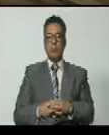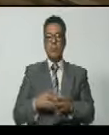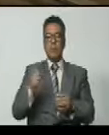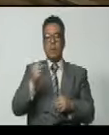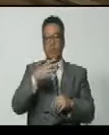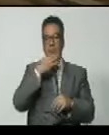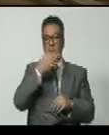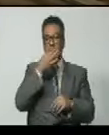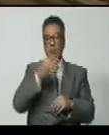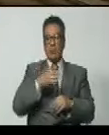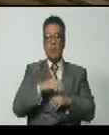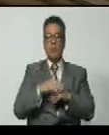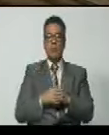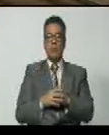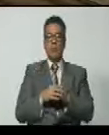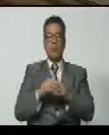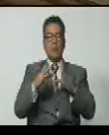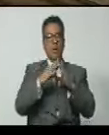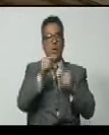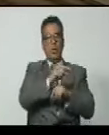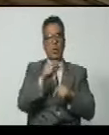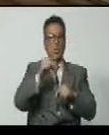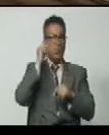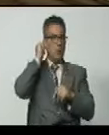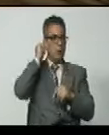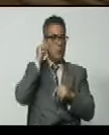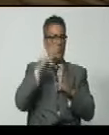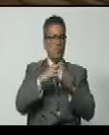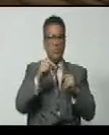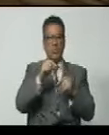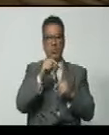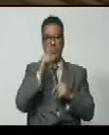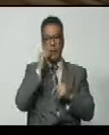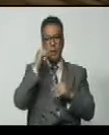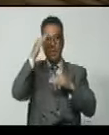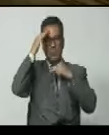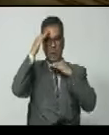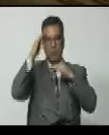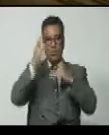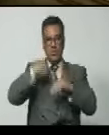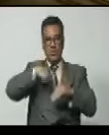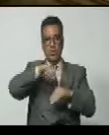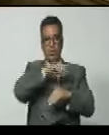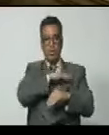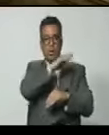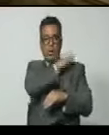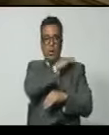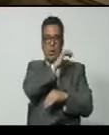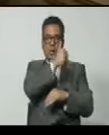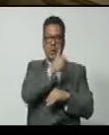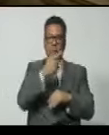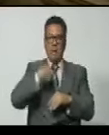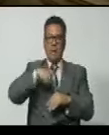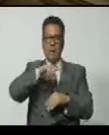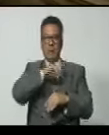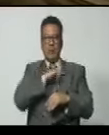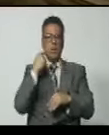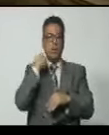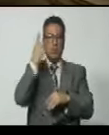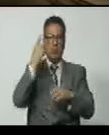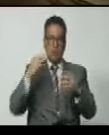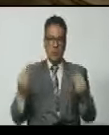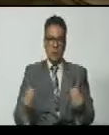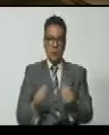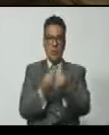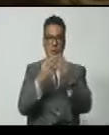Bueno, buenas tardes para todas, para todos. Saludar a nuestra Junta Directiva, nuestros máximos